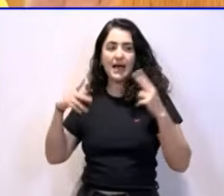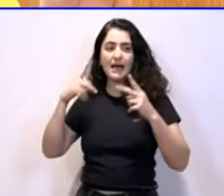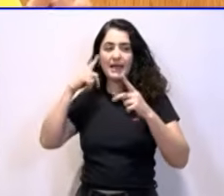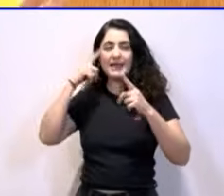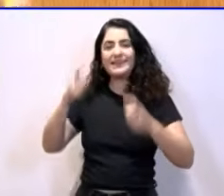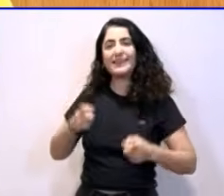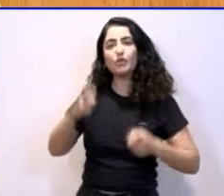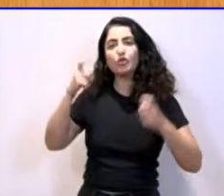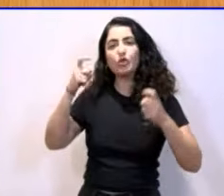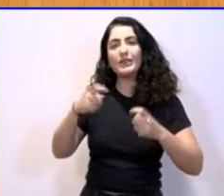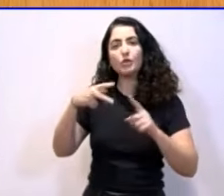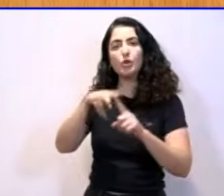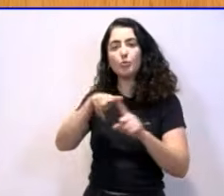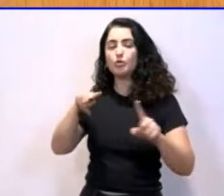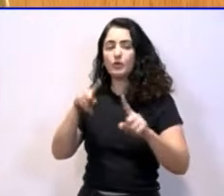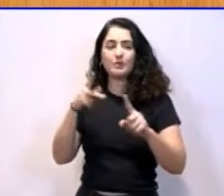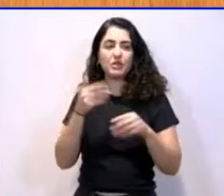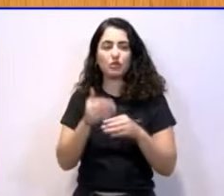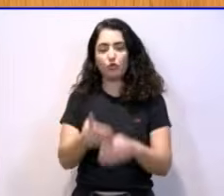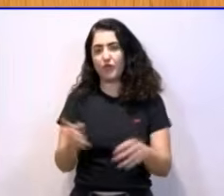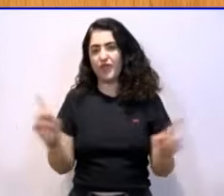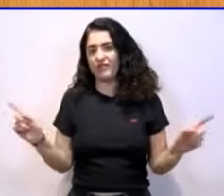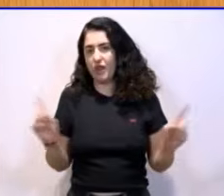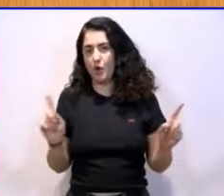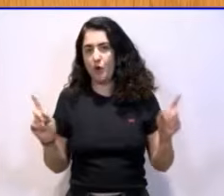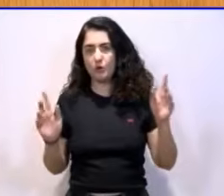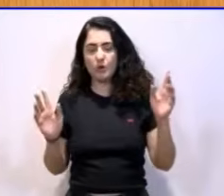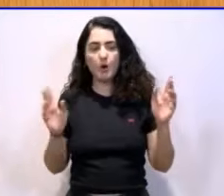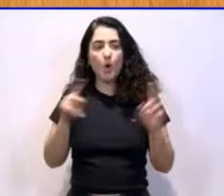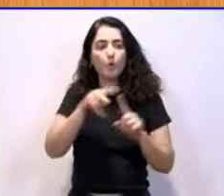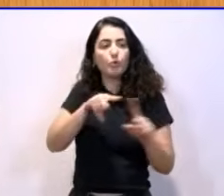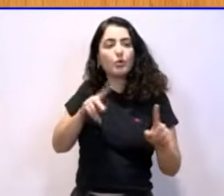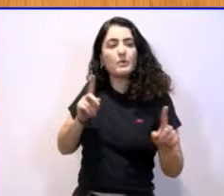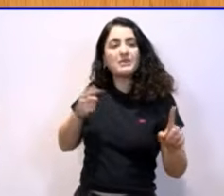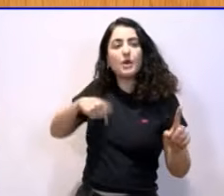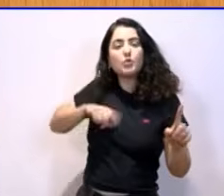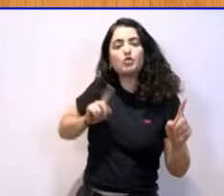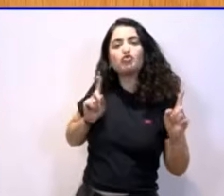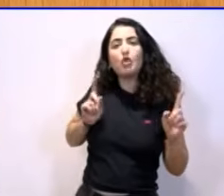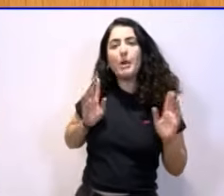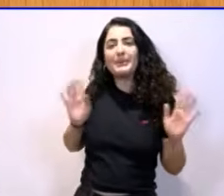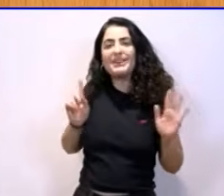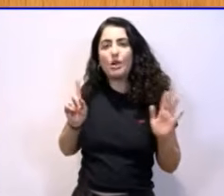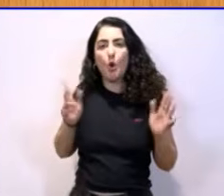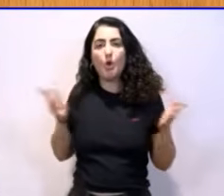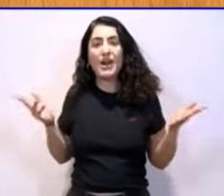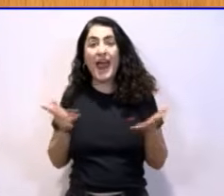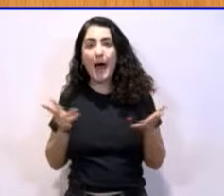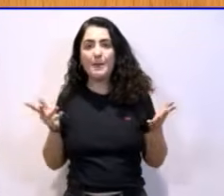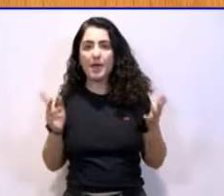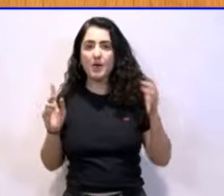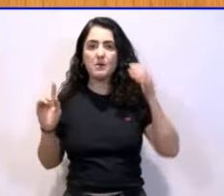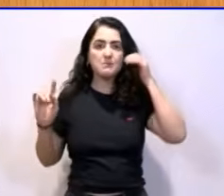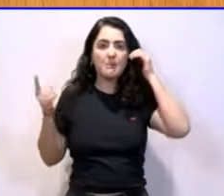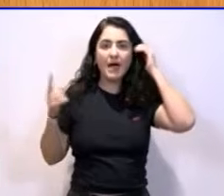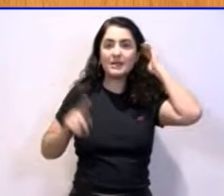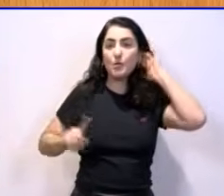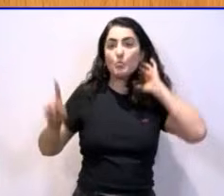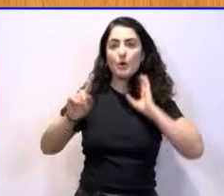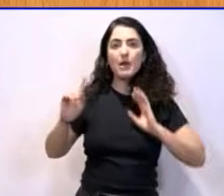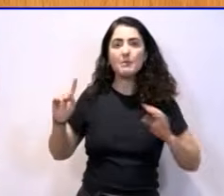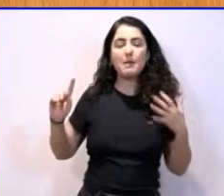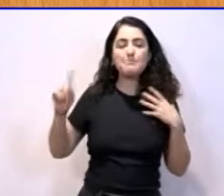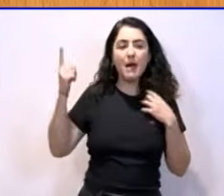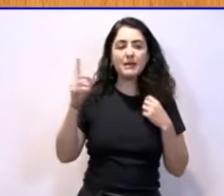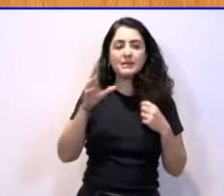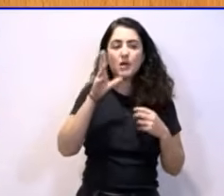de vista totalmente insuficientes, pero ya no solo desde nuestro punto de vista, ¿no? Lo que es más grave y más problemático, e incluso con